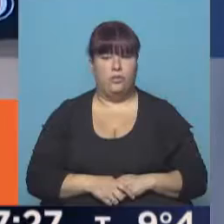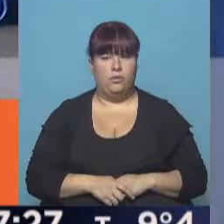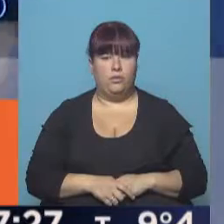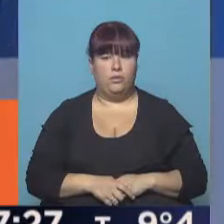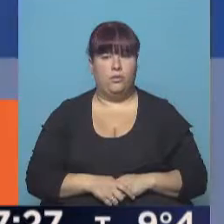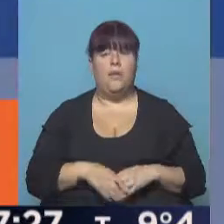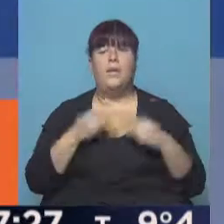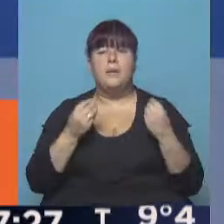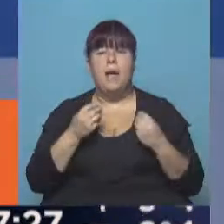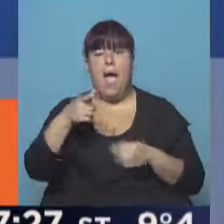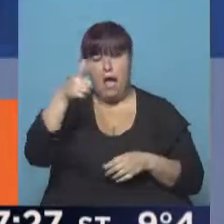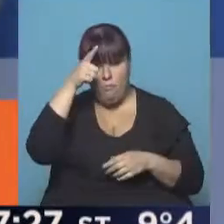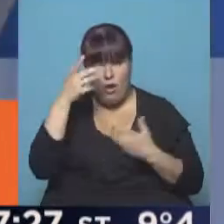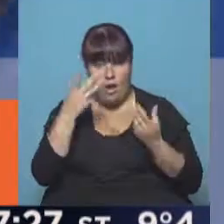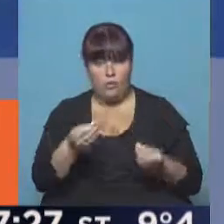¿Qué ocurrió?